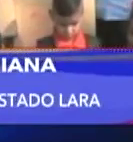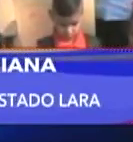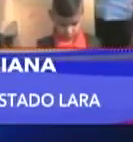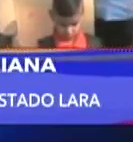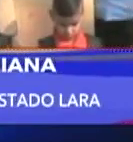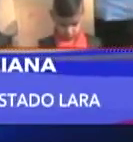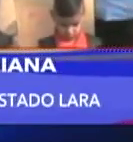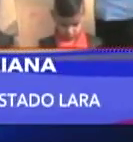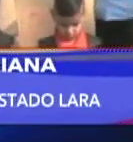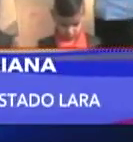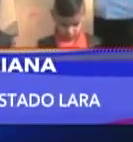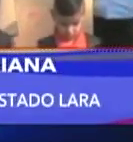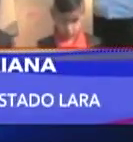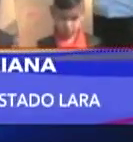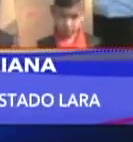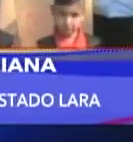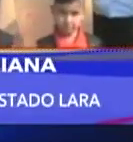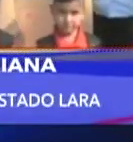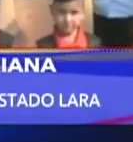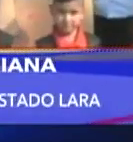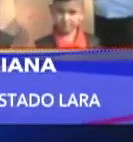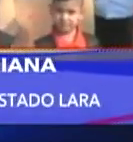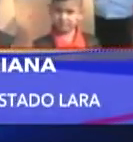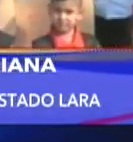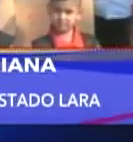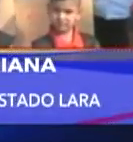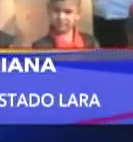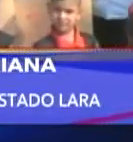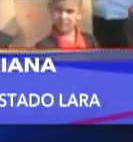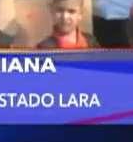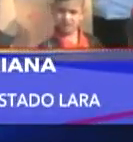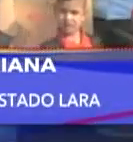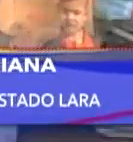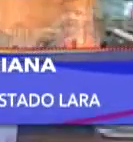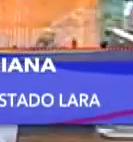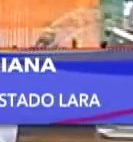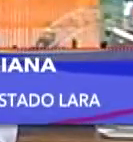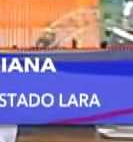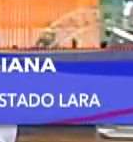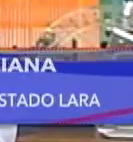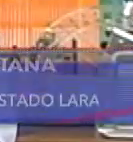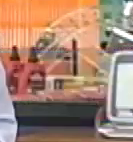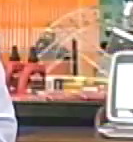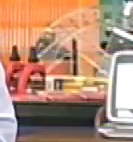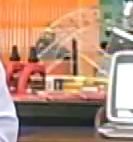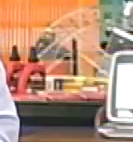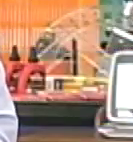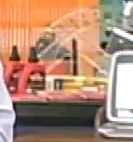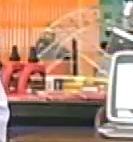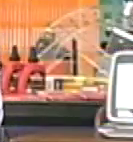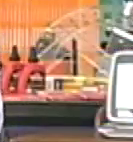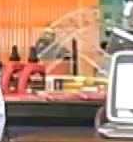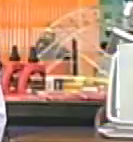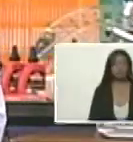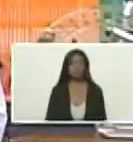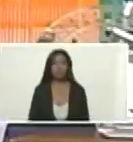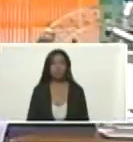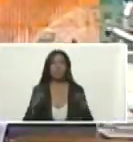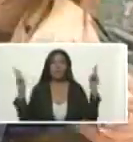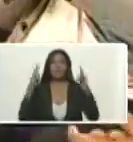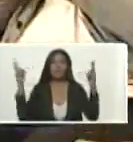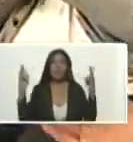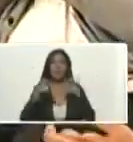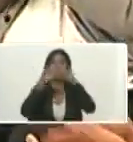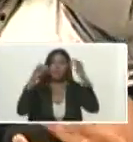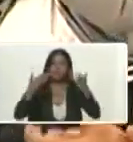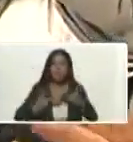escolar. ¡Que viva la patria y que vivan los niños de la patria! ¡Que viva la felicidad, la alegría,